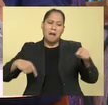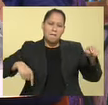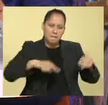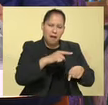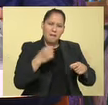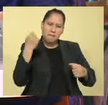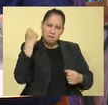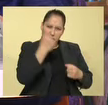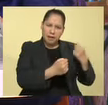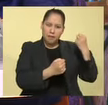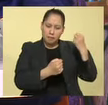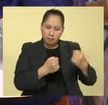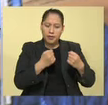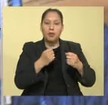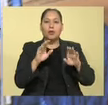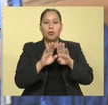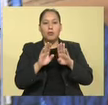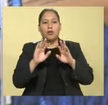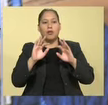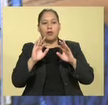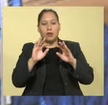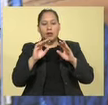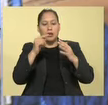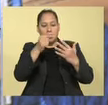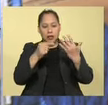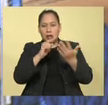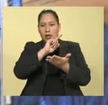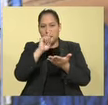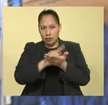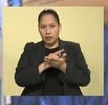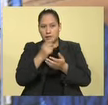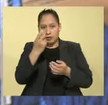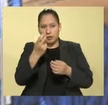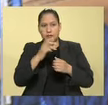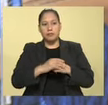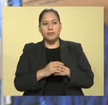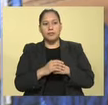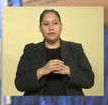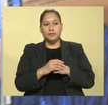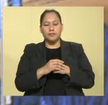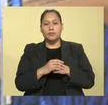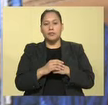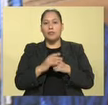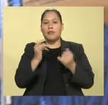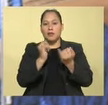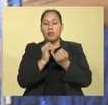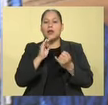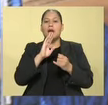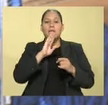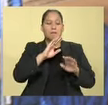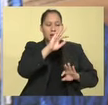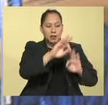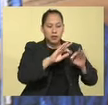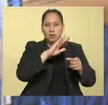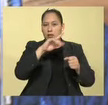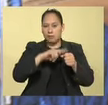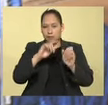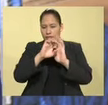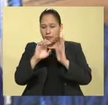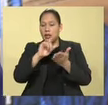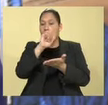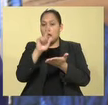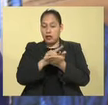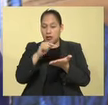aim sobre las plagas este sobre las formas sobre las formas el maltrato animal Mira por ejemplo la ley